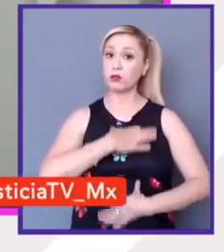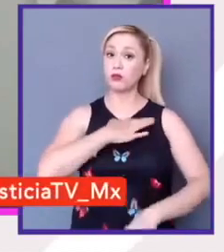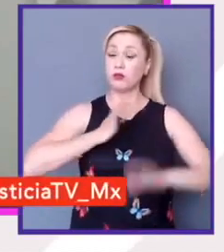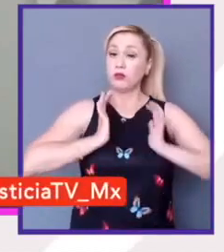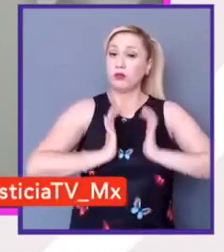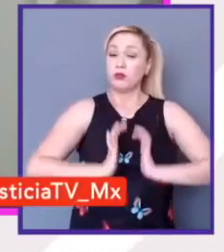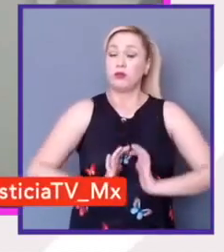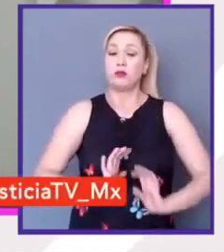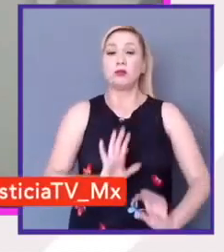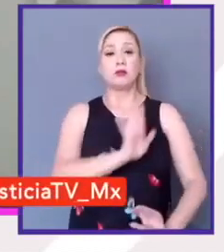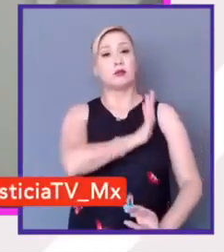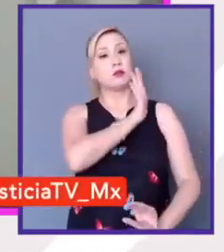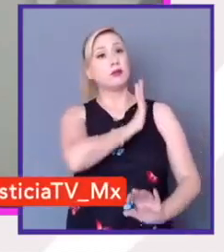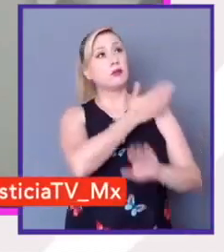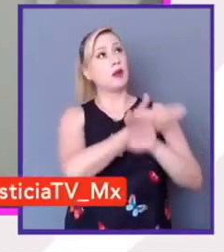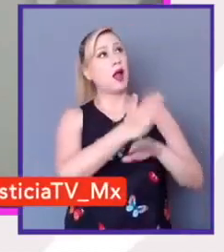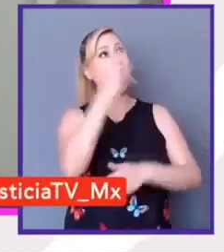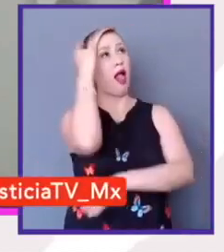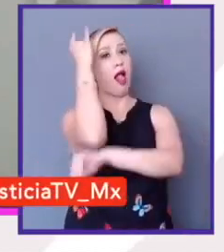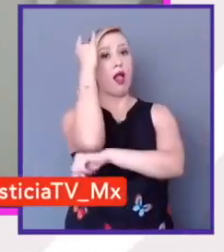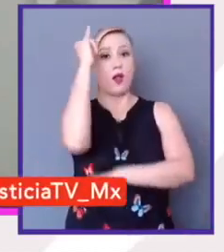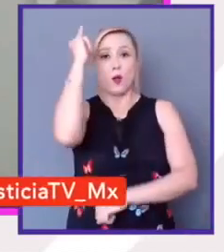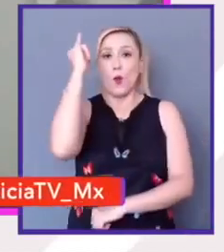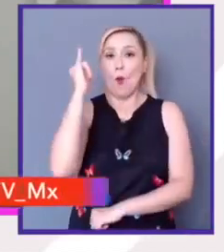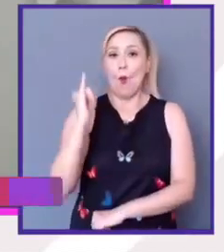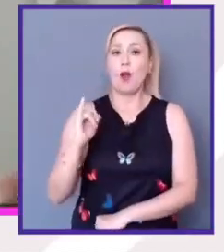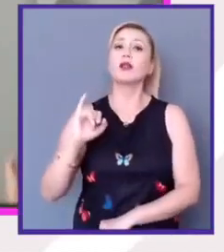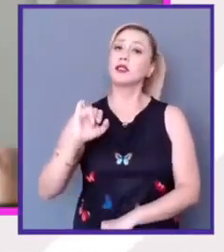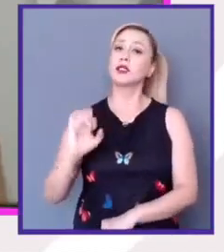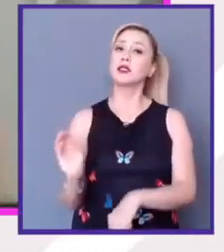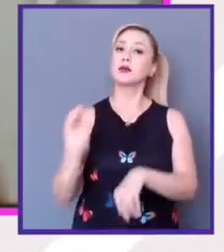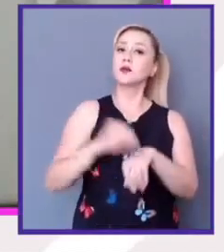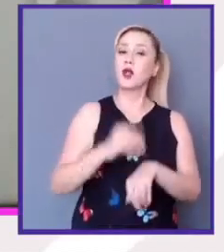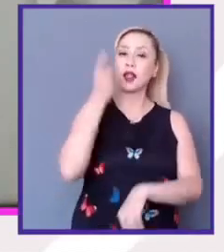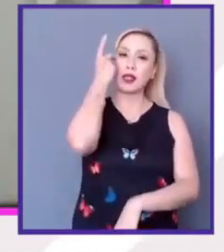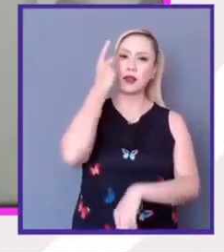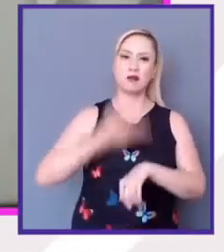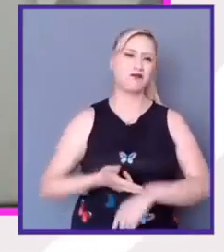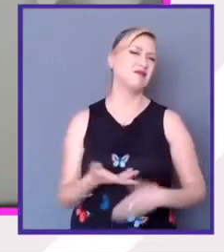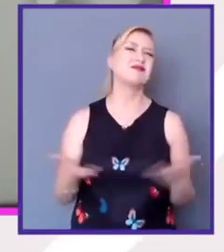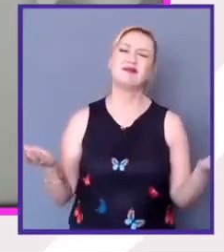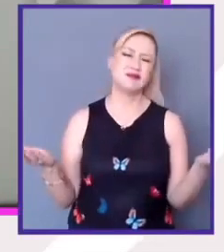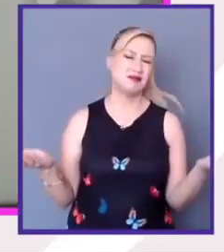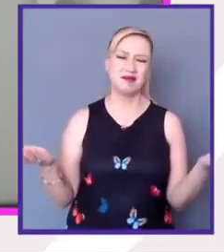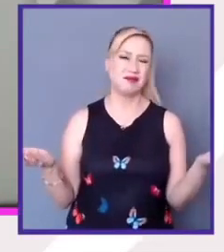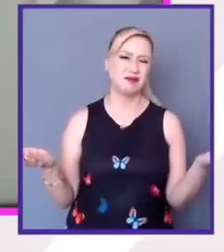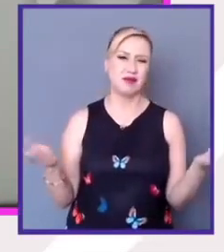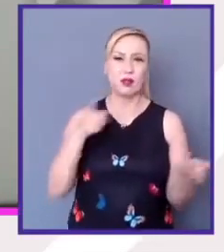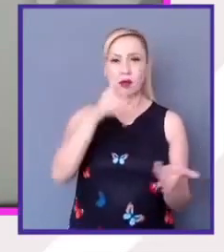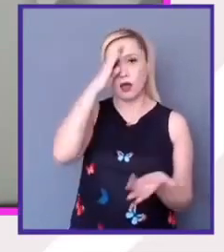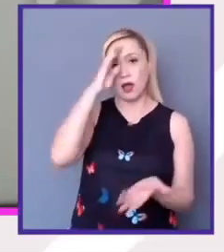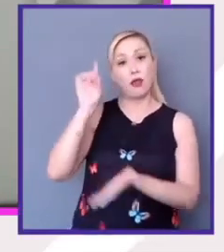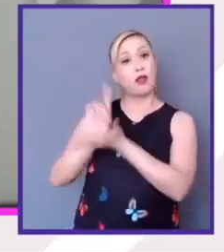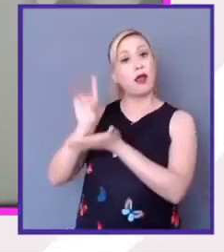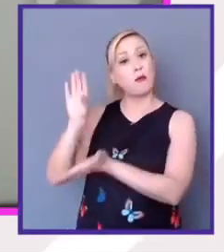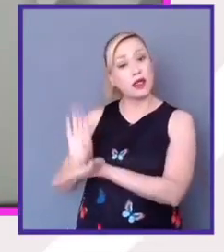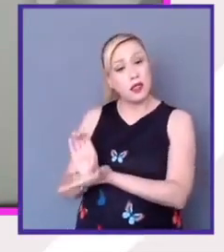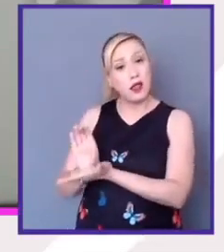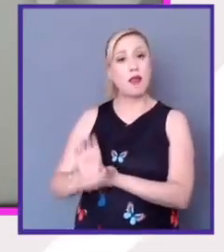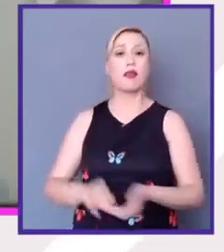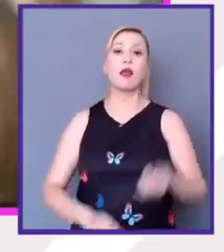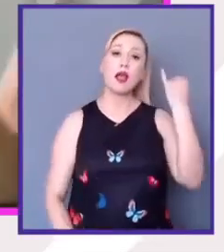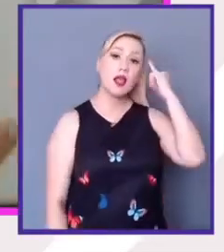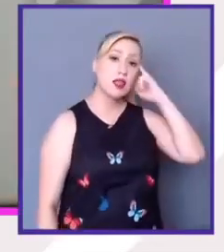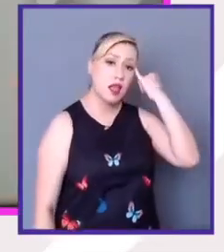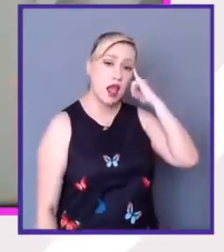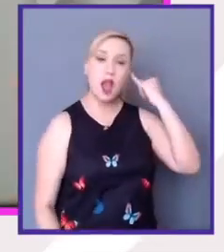piel blanca las que ocupan estos puestos directivos, y que difícilmente pensamos en que una persona con discapacidad, una persona indígena, pues puede